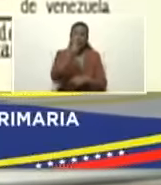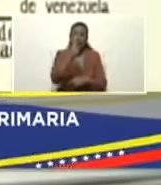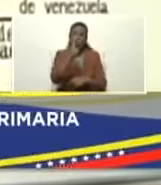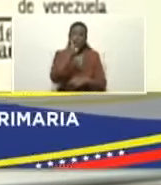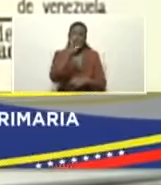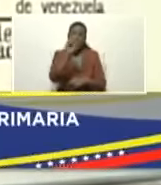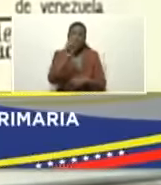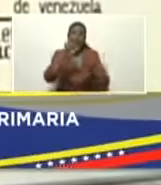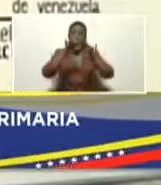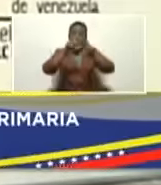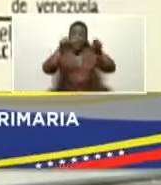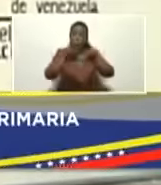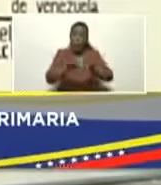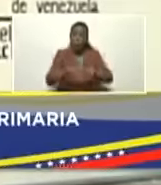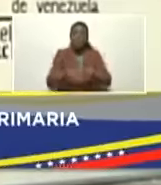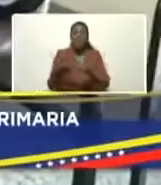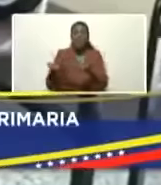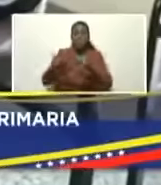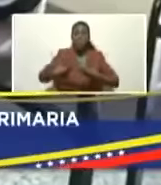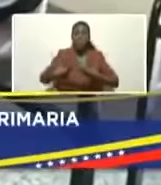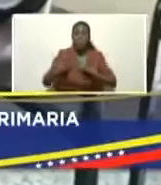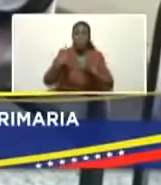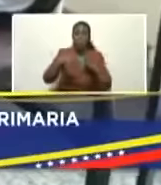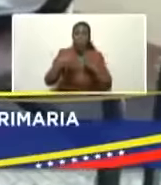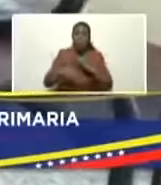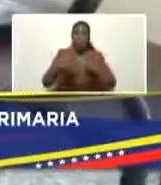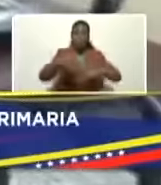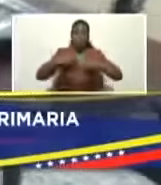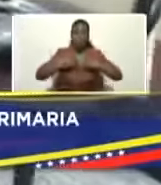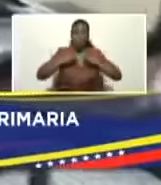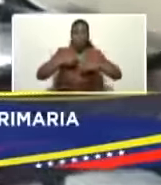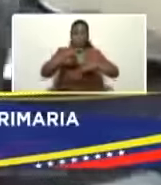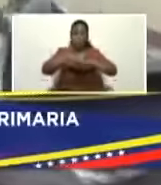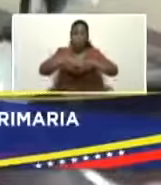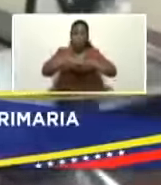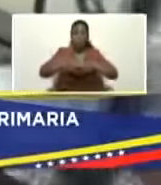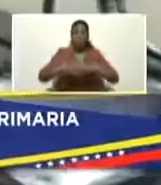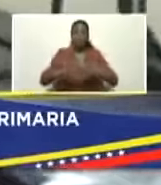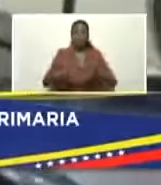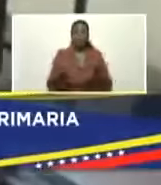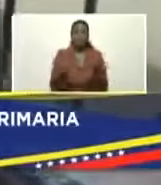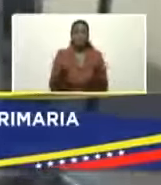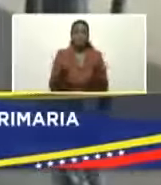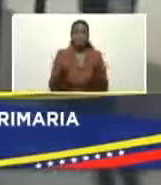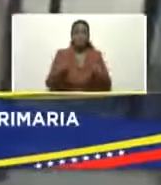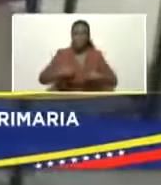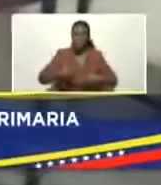de igual forma se recibió dotación de uniformes,